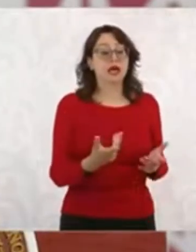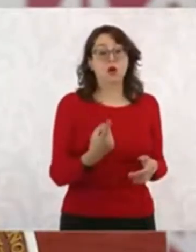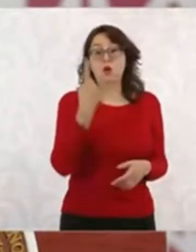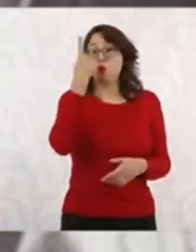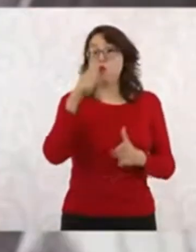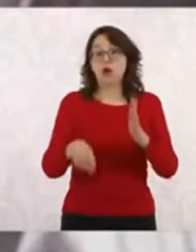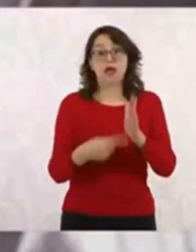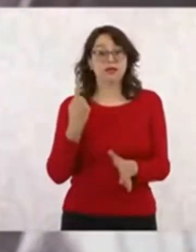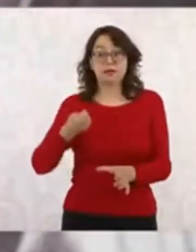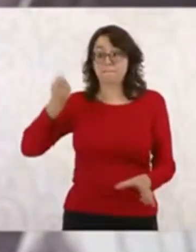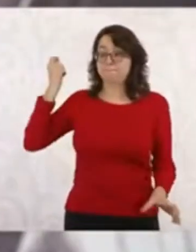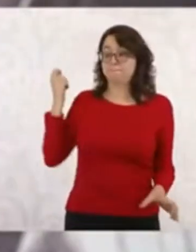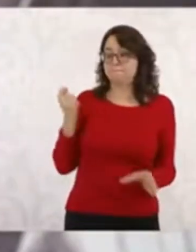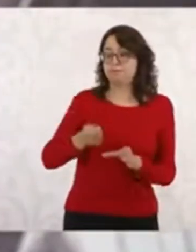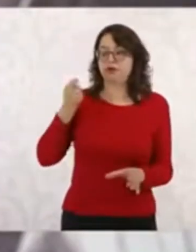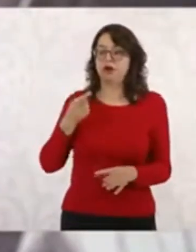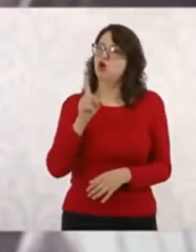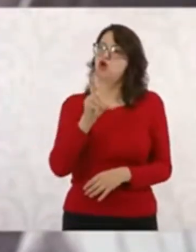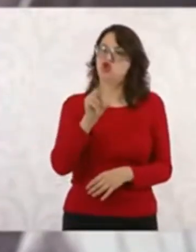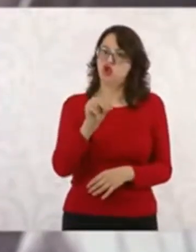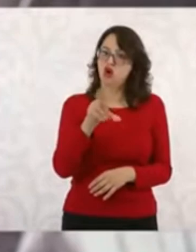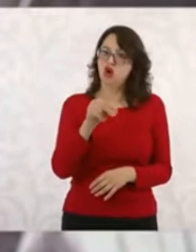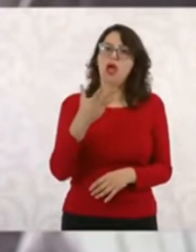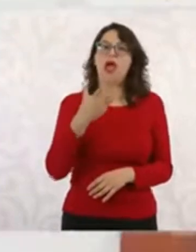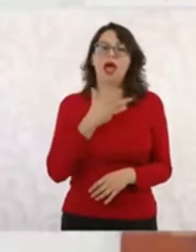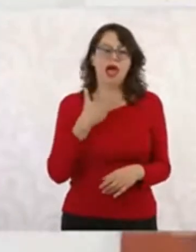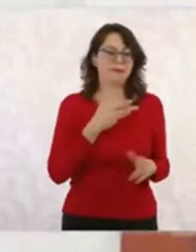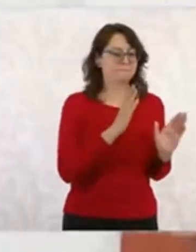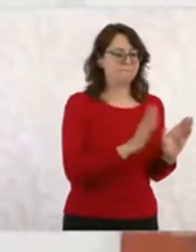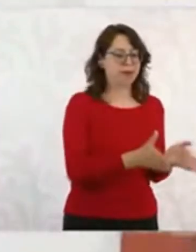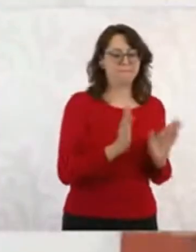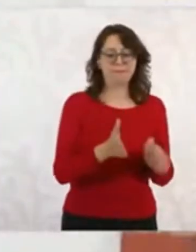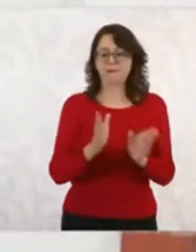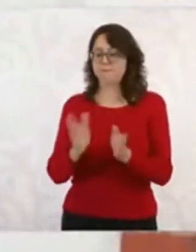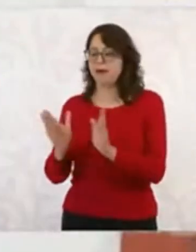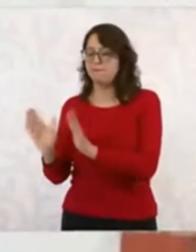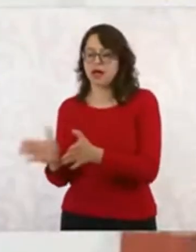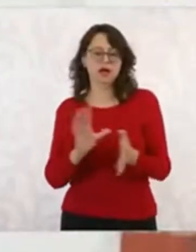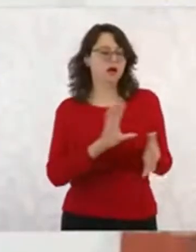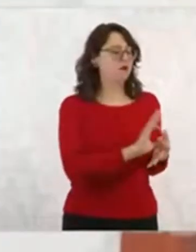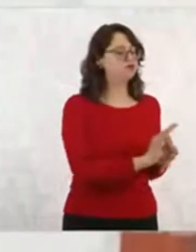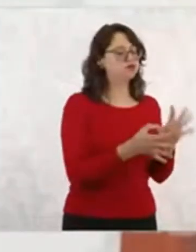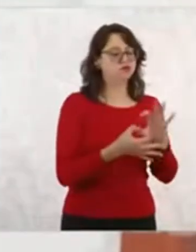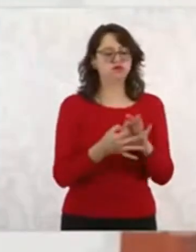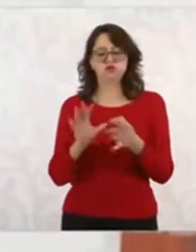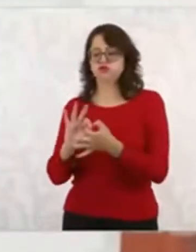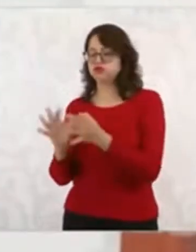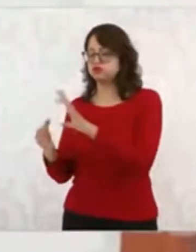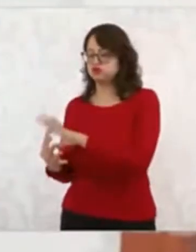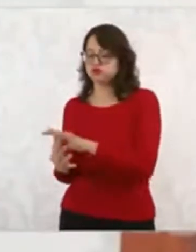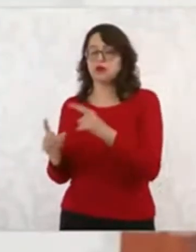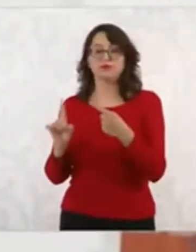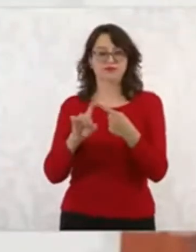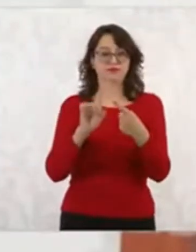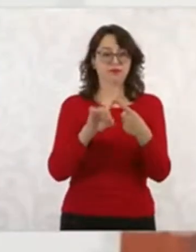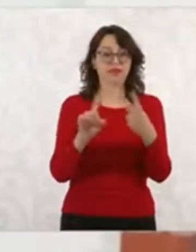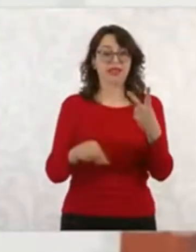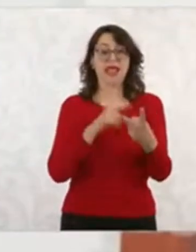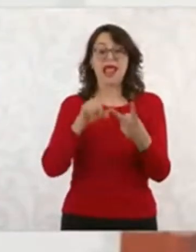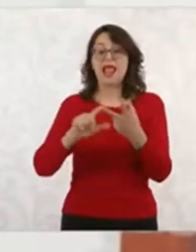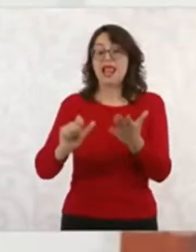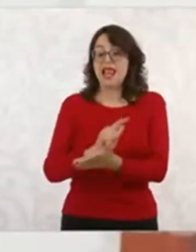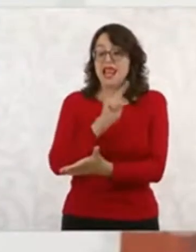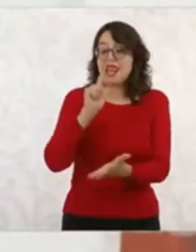y actuaciones sucesivas. Segundo, que en las leyes procesales, como es la ley de